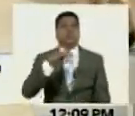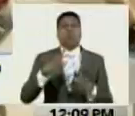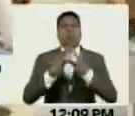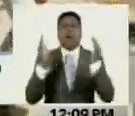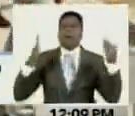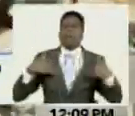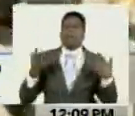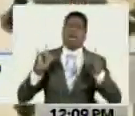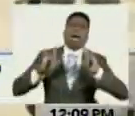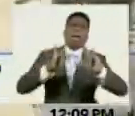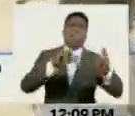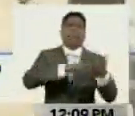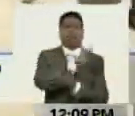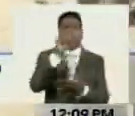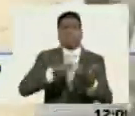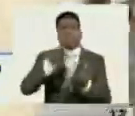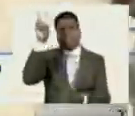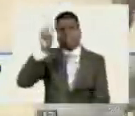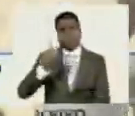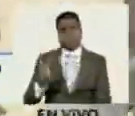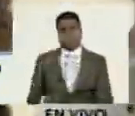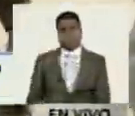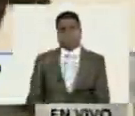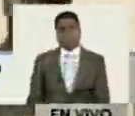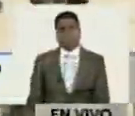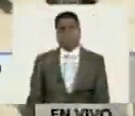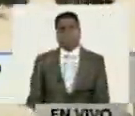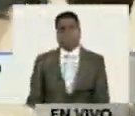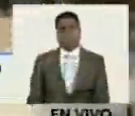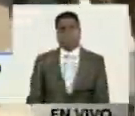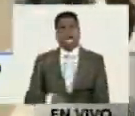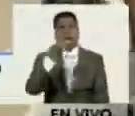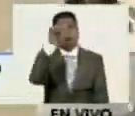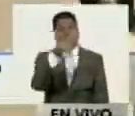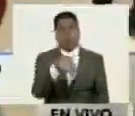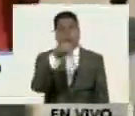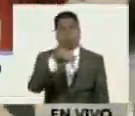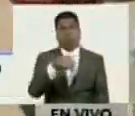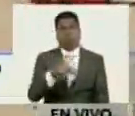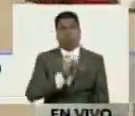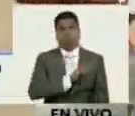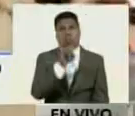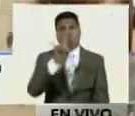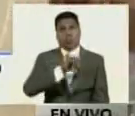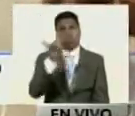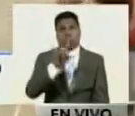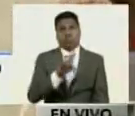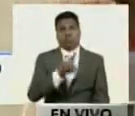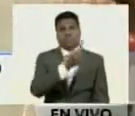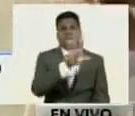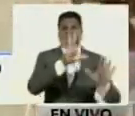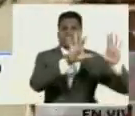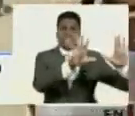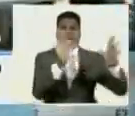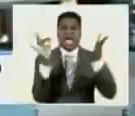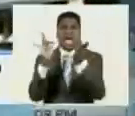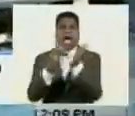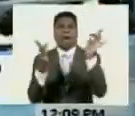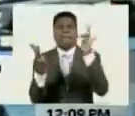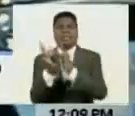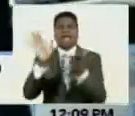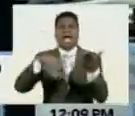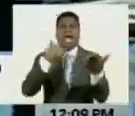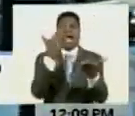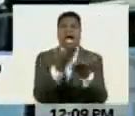y el amor a nivel nacional. Así es, desde hoy, lunes 10 de abril y hasta